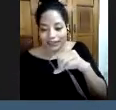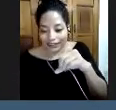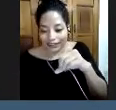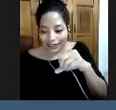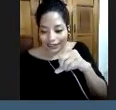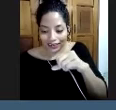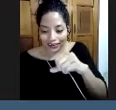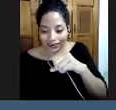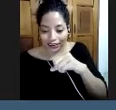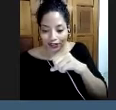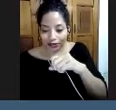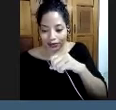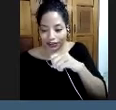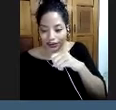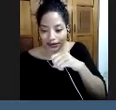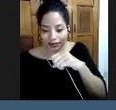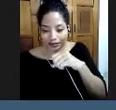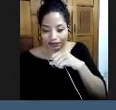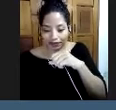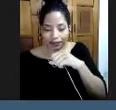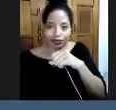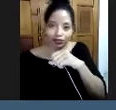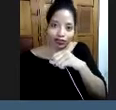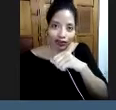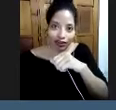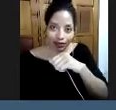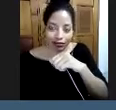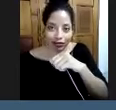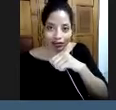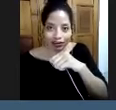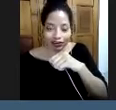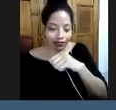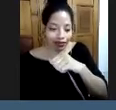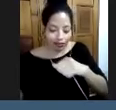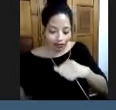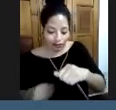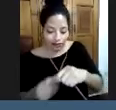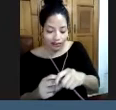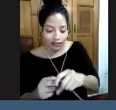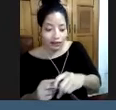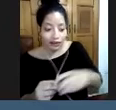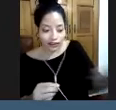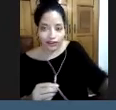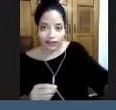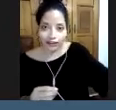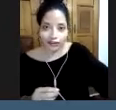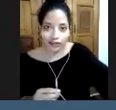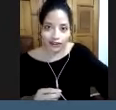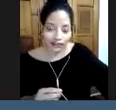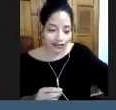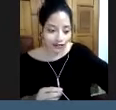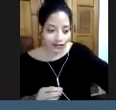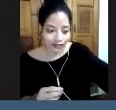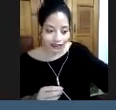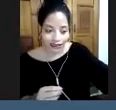Muchísimas gracias, Santos. Estoy muy segura que las personas que nos están viendo, igual que yo, han